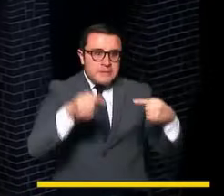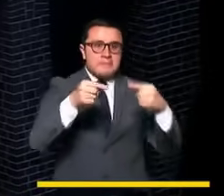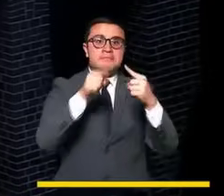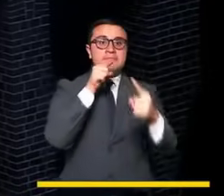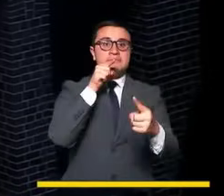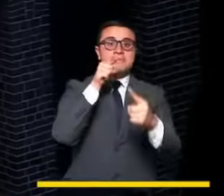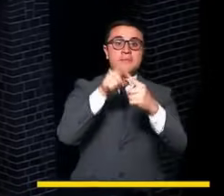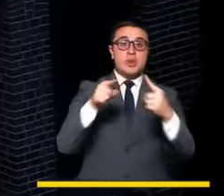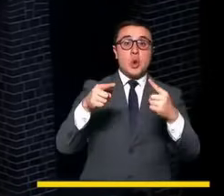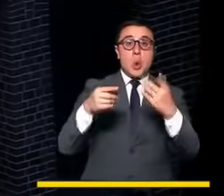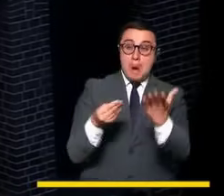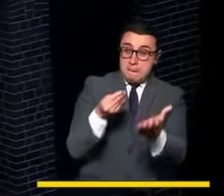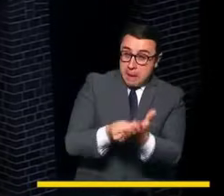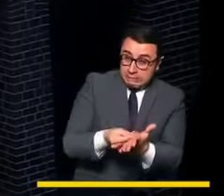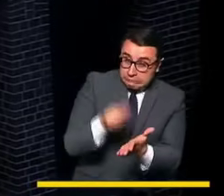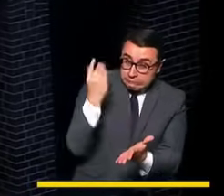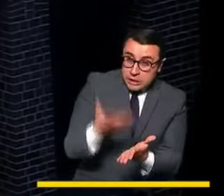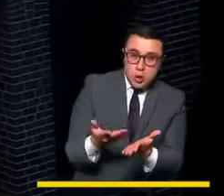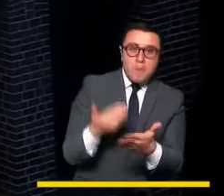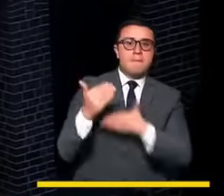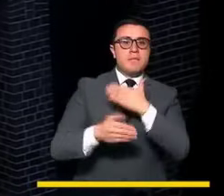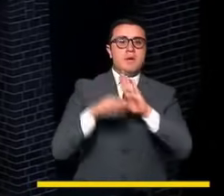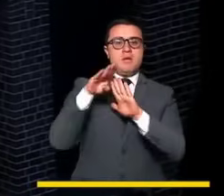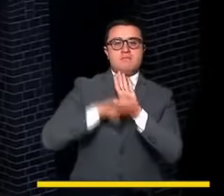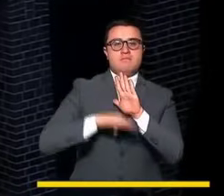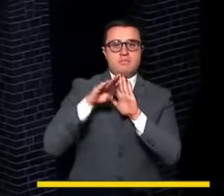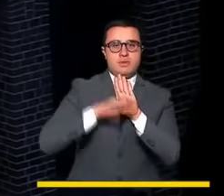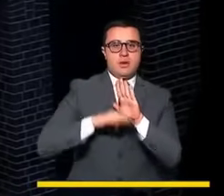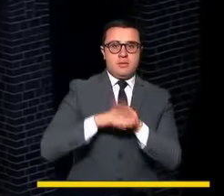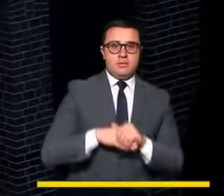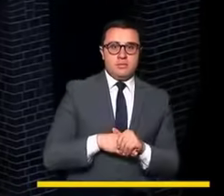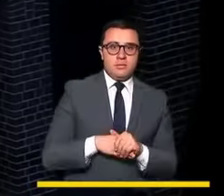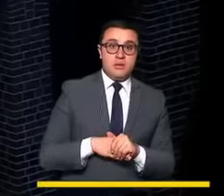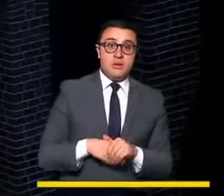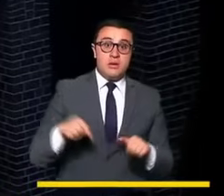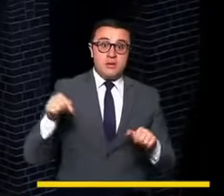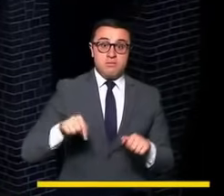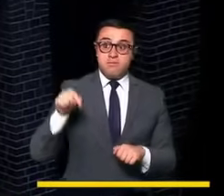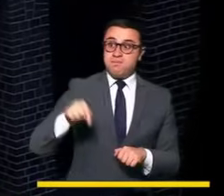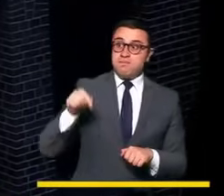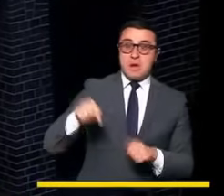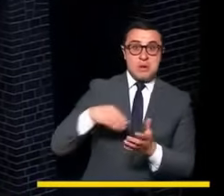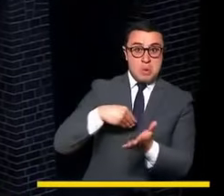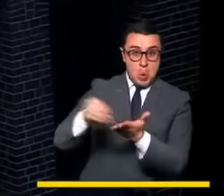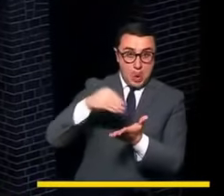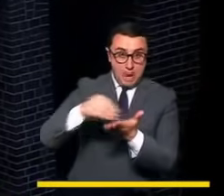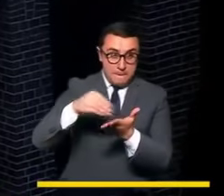los precios de los tiquetes. Tenemos precios de tiquetes de monopolio.